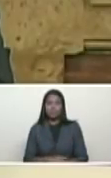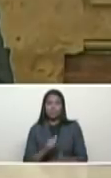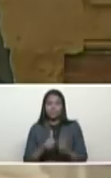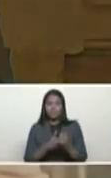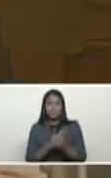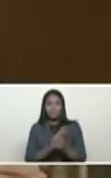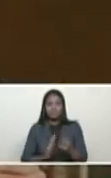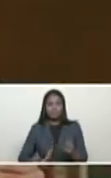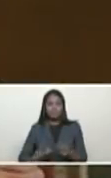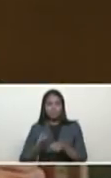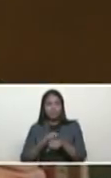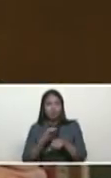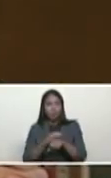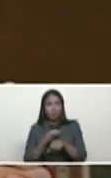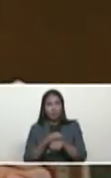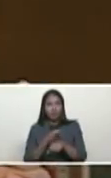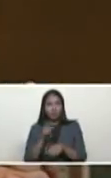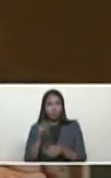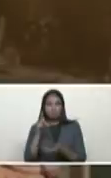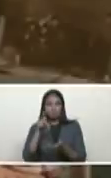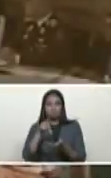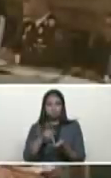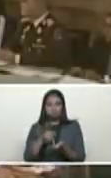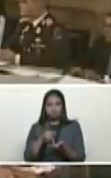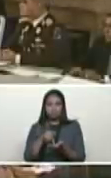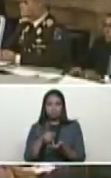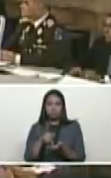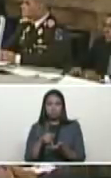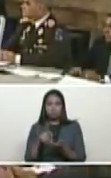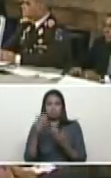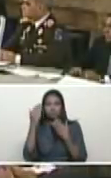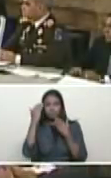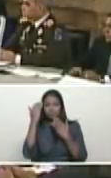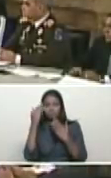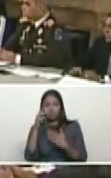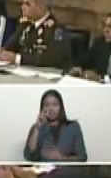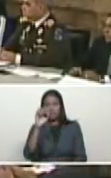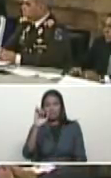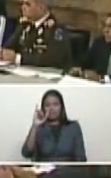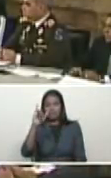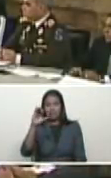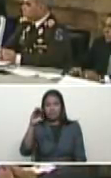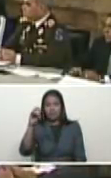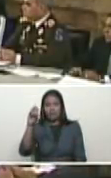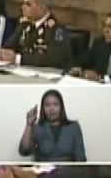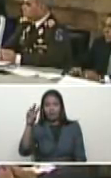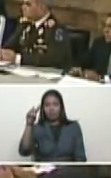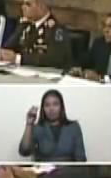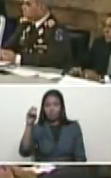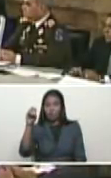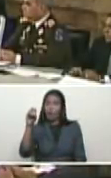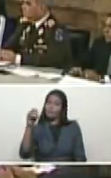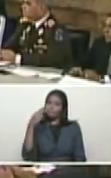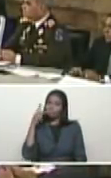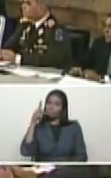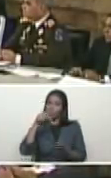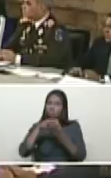gobierno mejor dicho ricardo menéndez las ministras ministros presentes